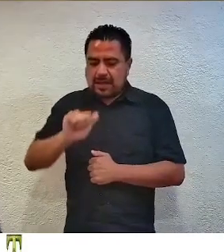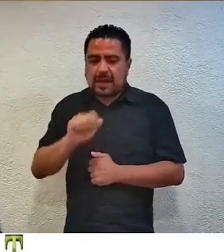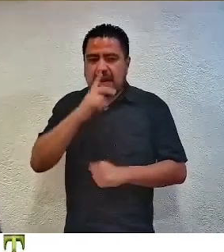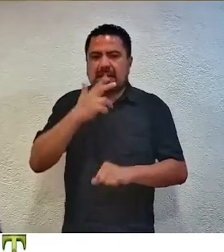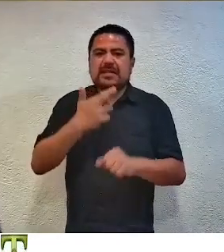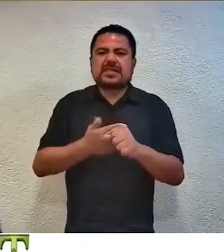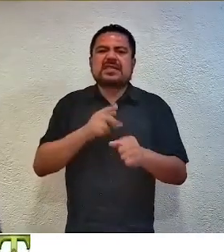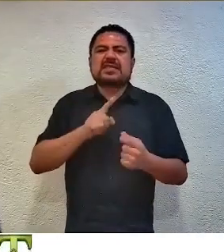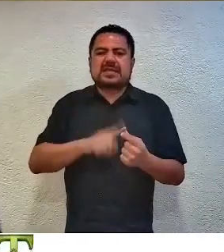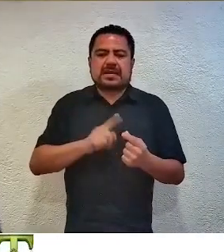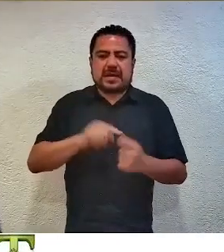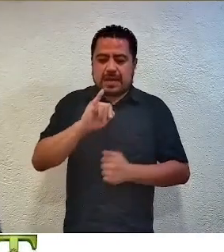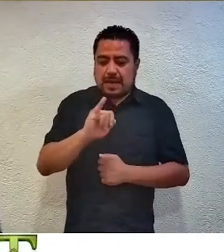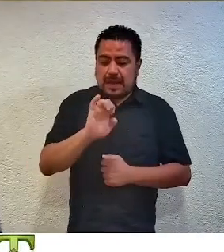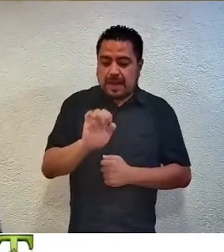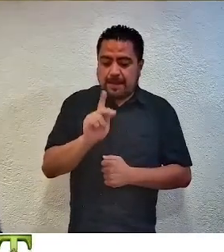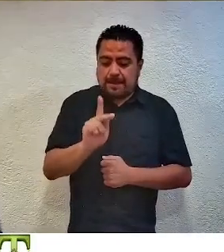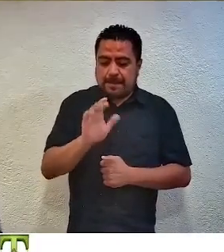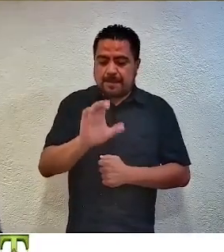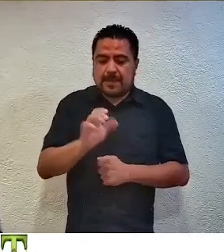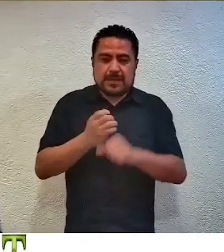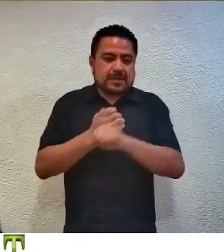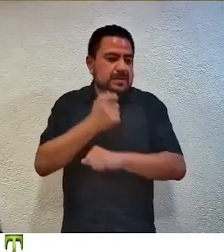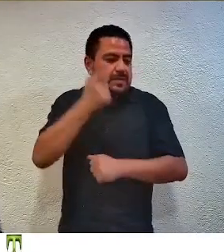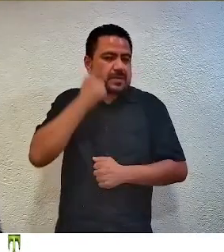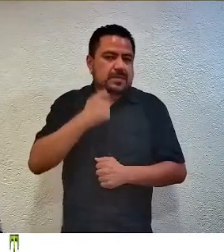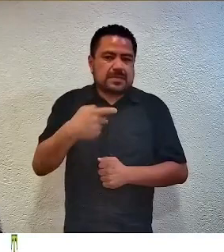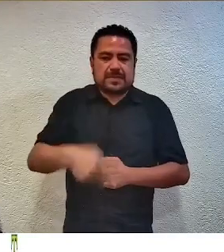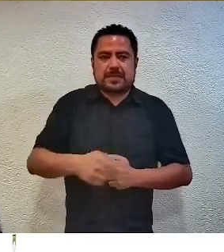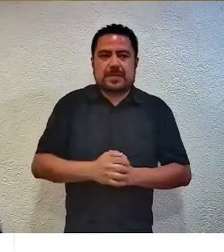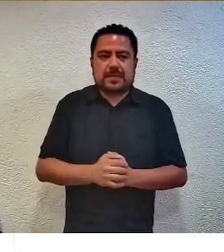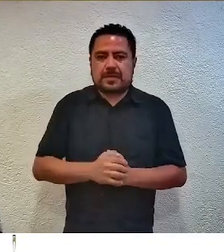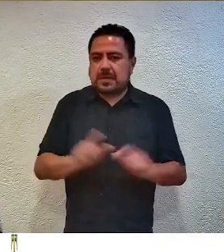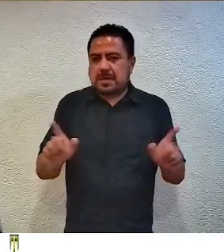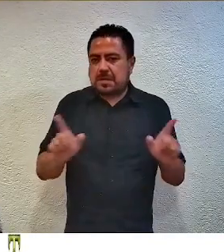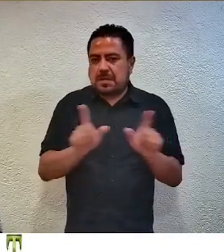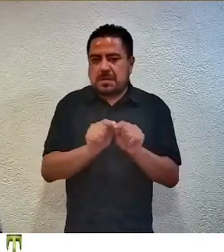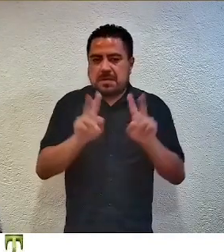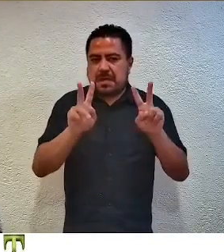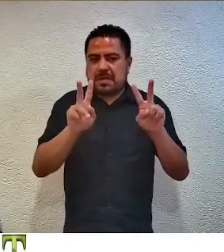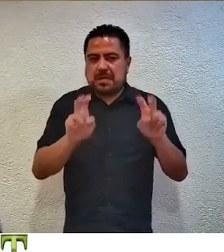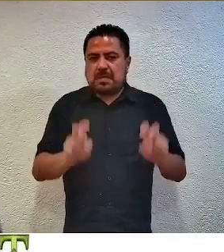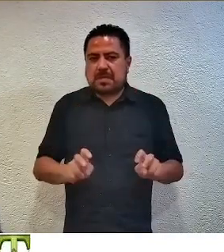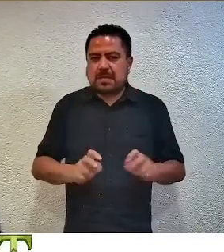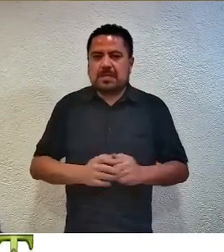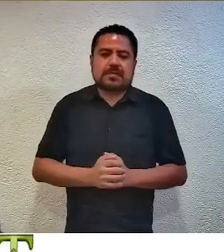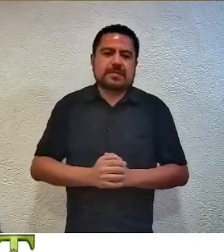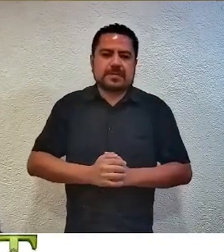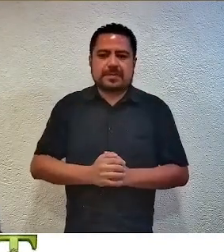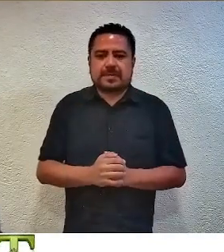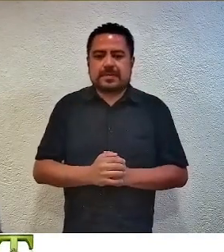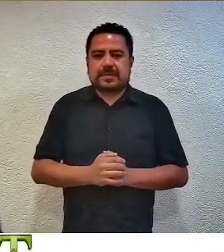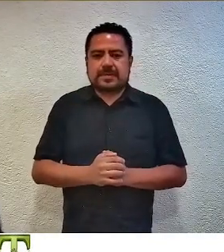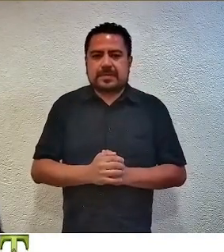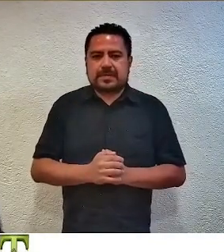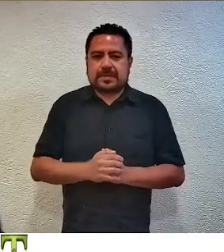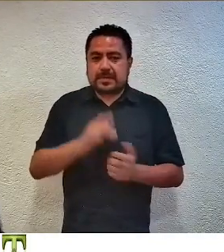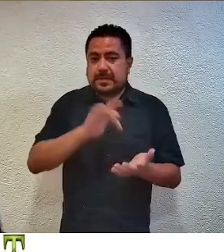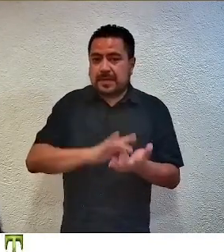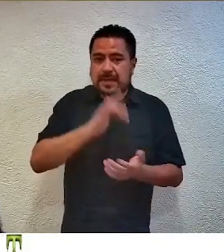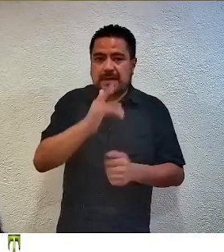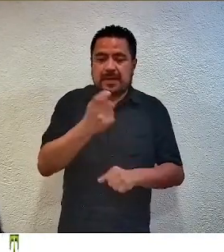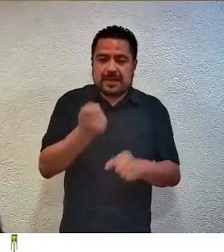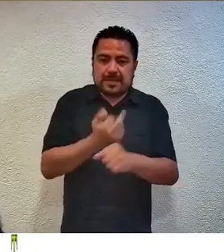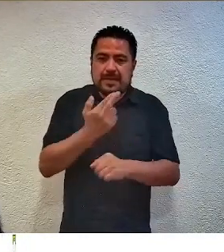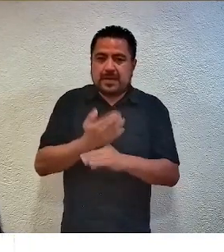el Instituto Electoral y de Participación Ciudadana del Estado de Guerrero. Son los asuntos a tratar, magistradas, magistrado. Gracias,